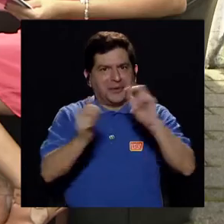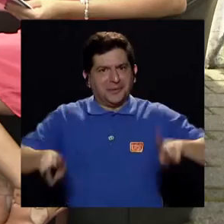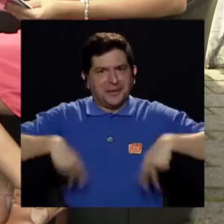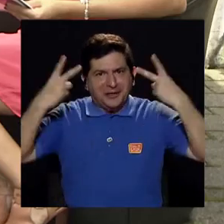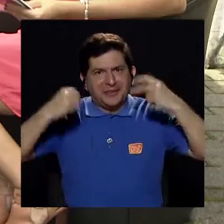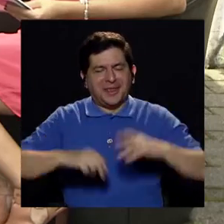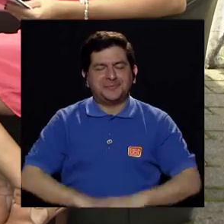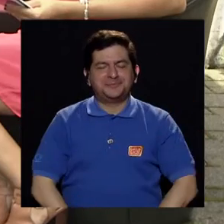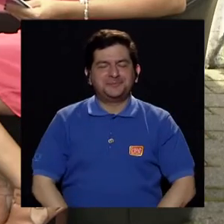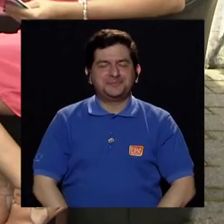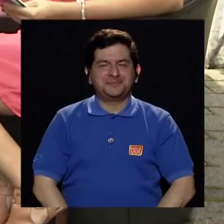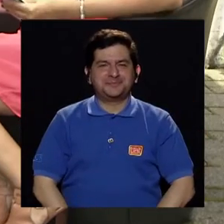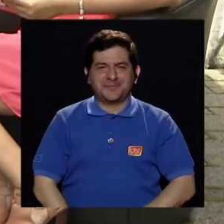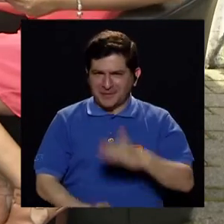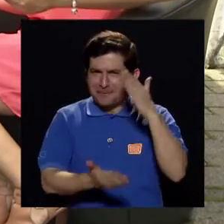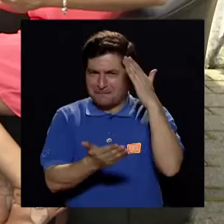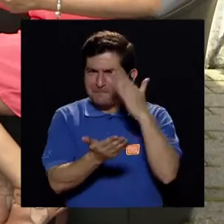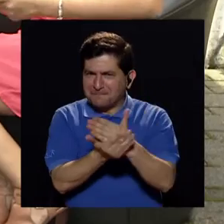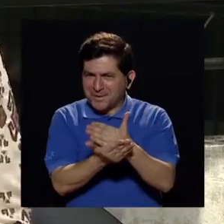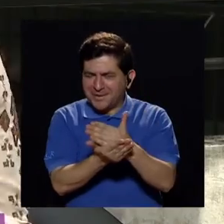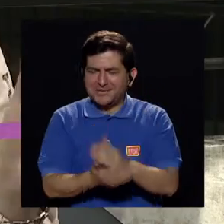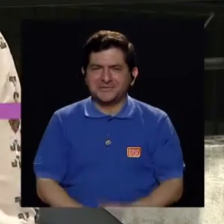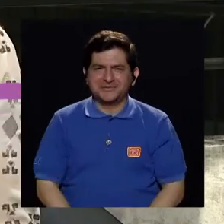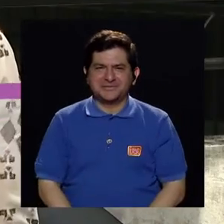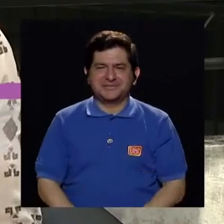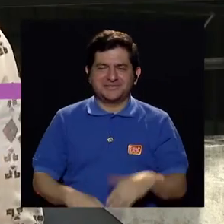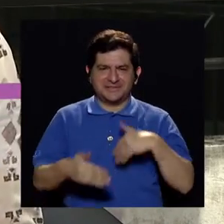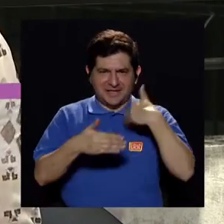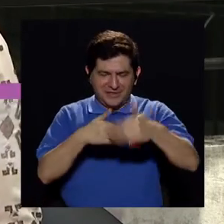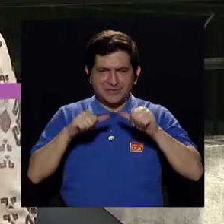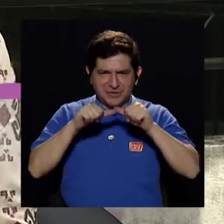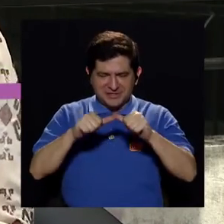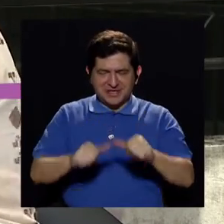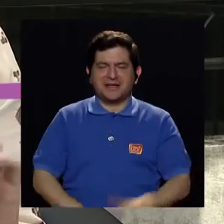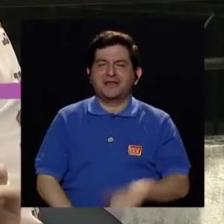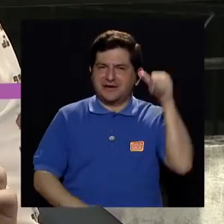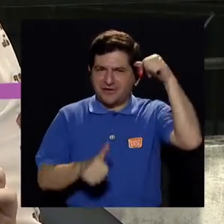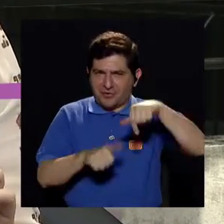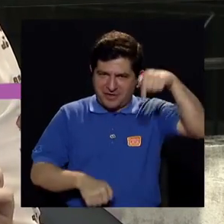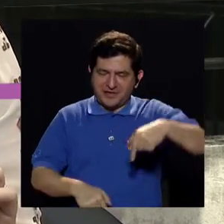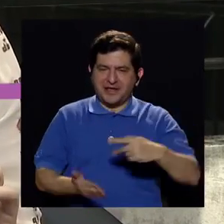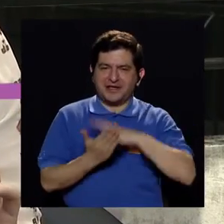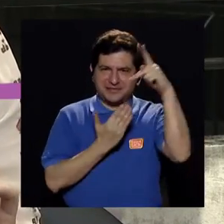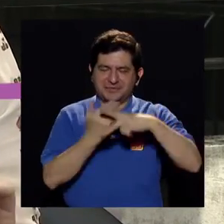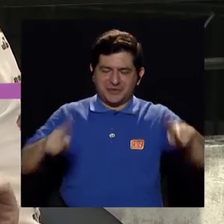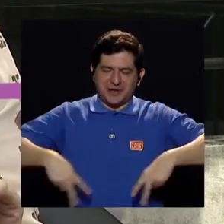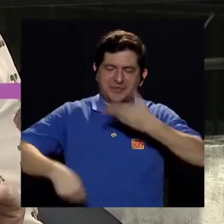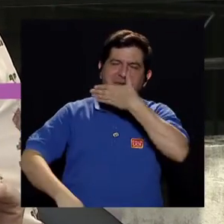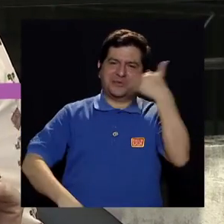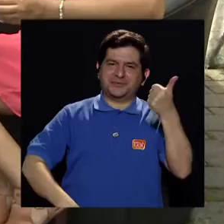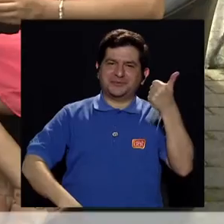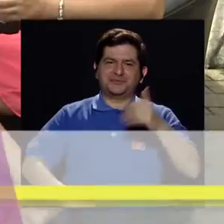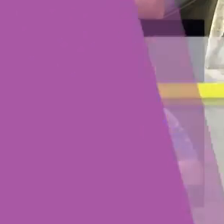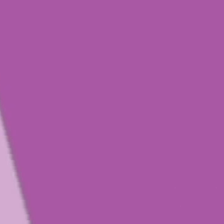vida. Vamos a ir a una pausa, Paola y Fabiola, y luego regresamos con más. Recuerden que somos Vivir Mejor.